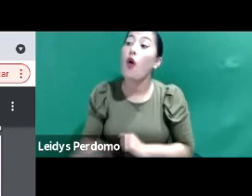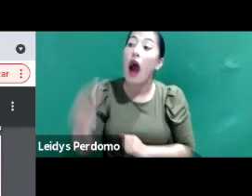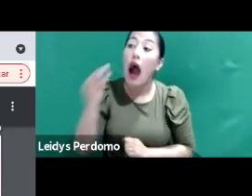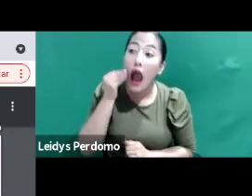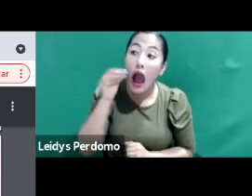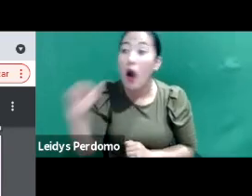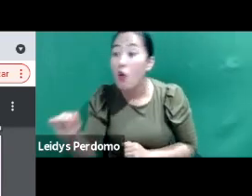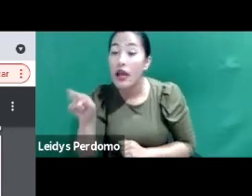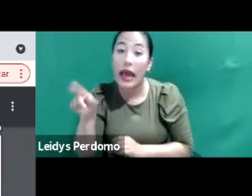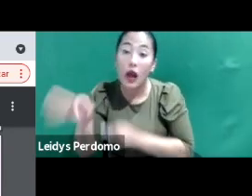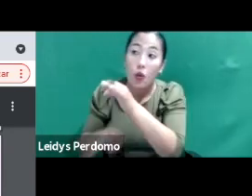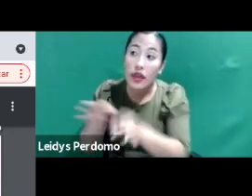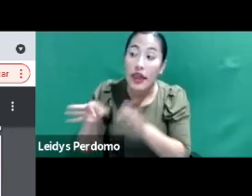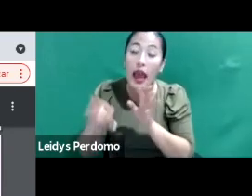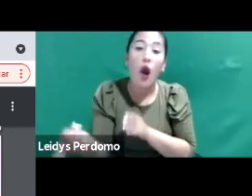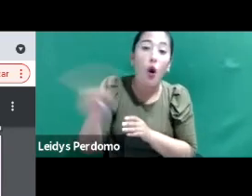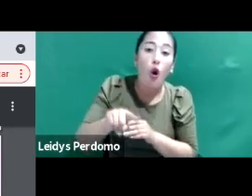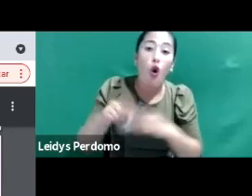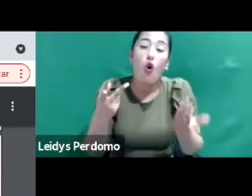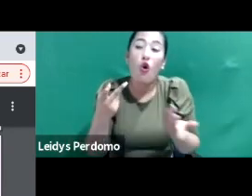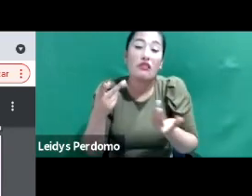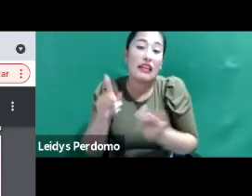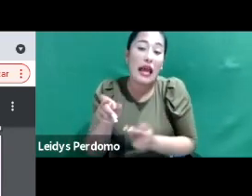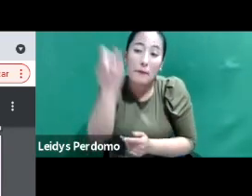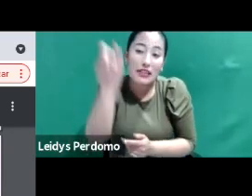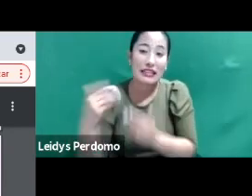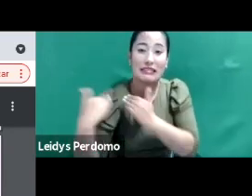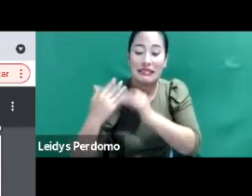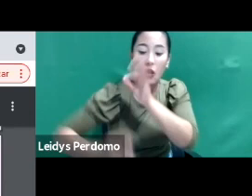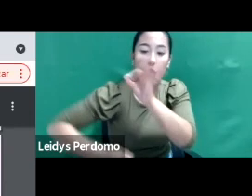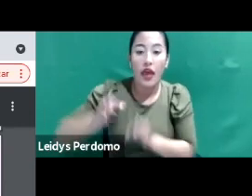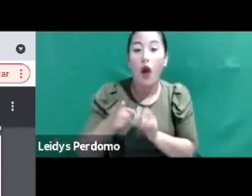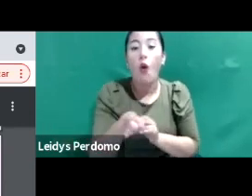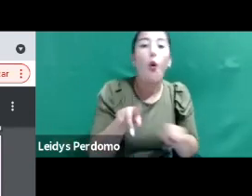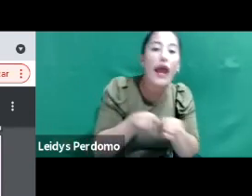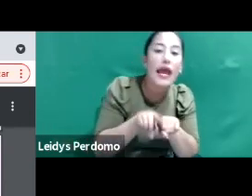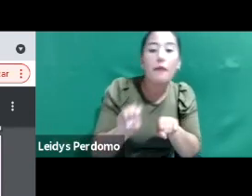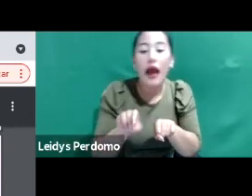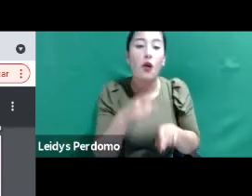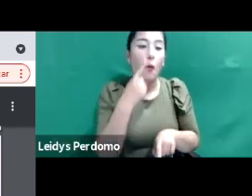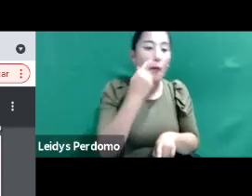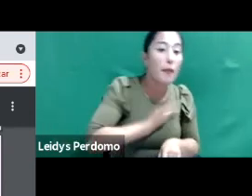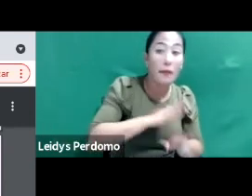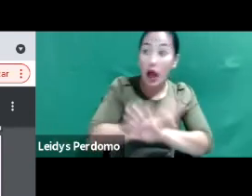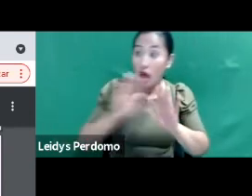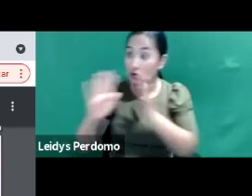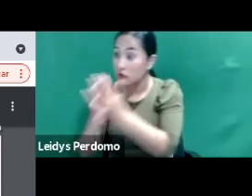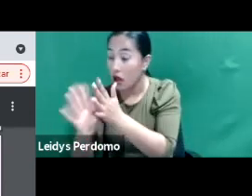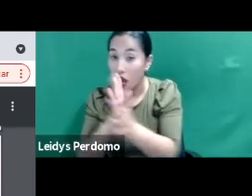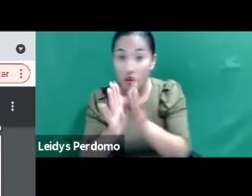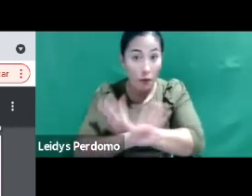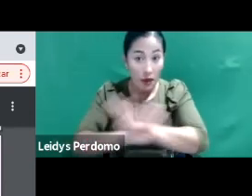que de pronto puede ser una nana, o al papá, la mamá y el hermano, sino que tengo que hablar con el profesor, tengo que